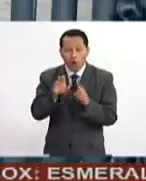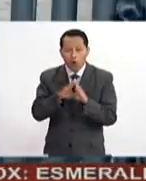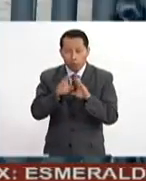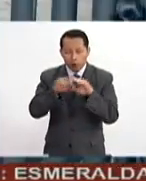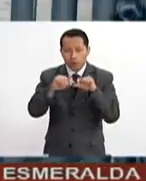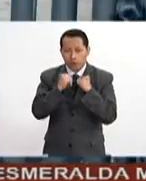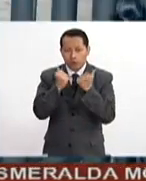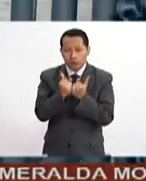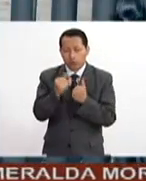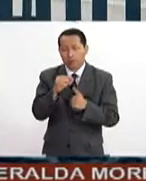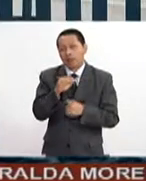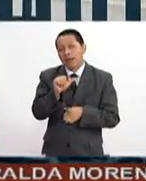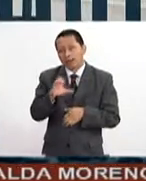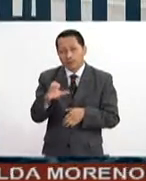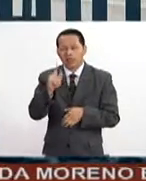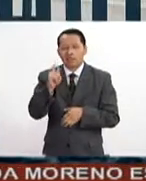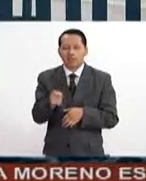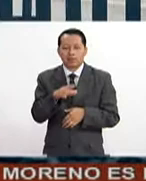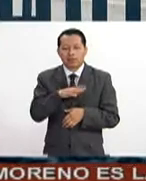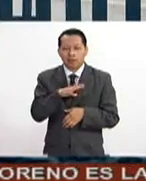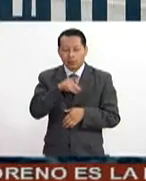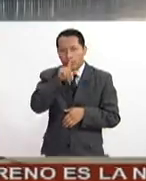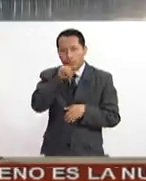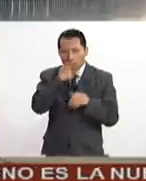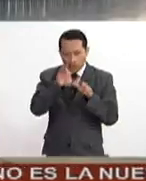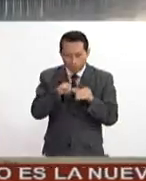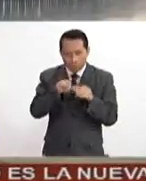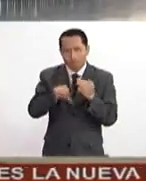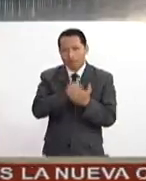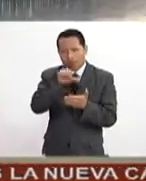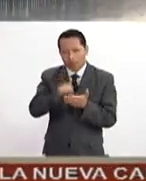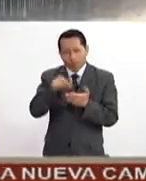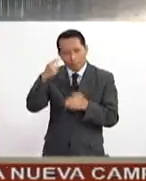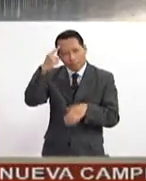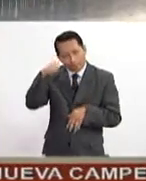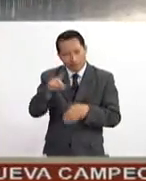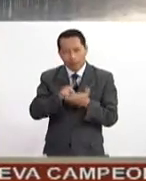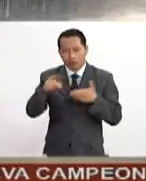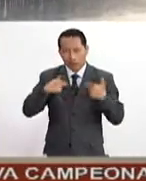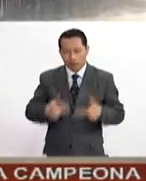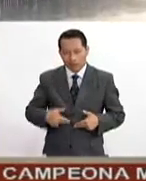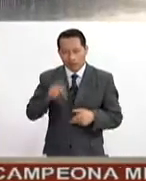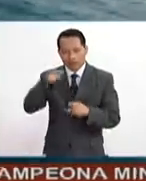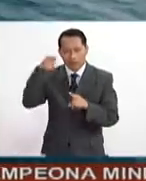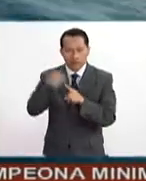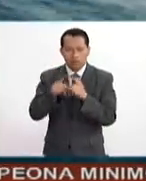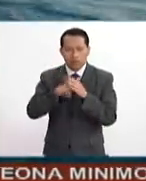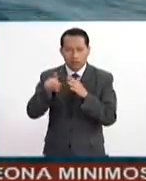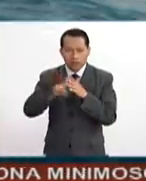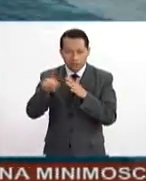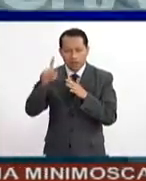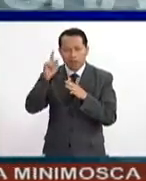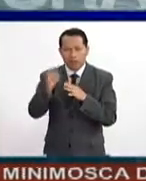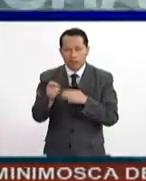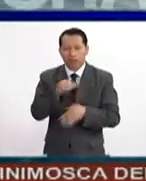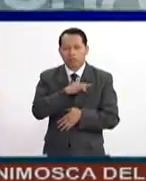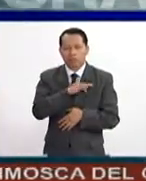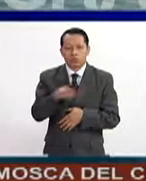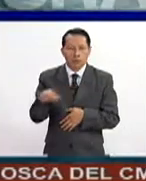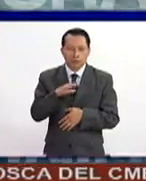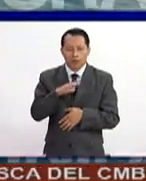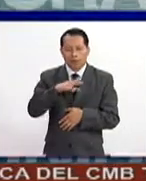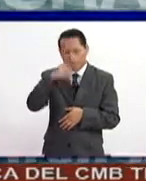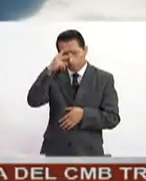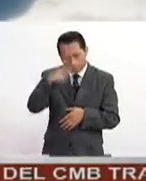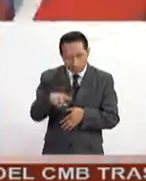civil que es el Colibrí Center for Human Rights, que trabaja con migrantes mexicanos